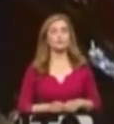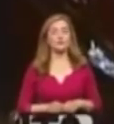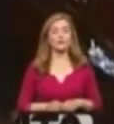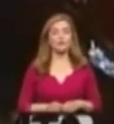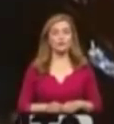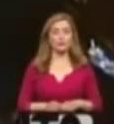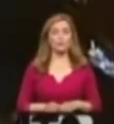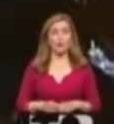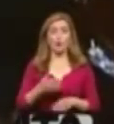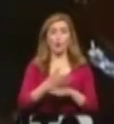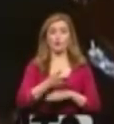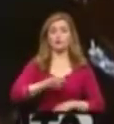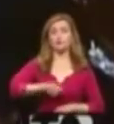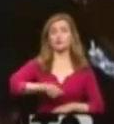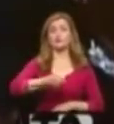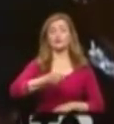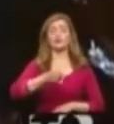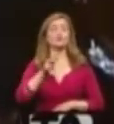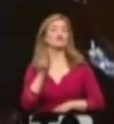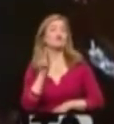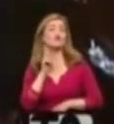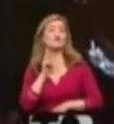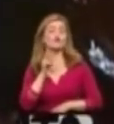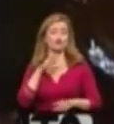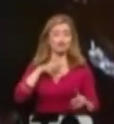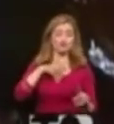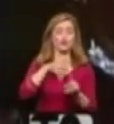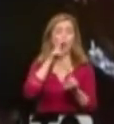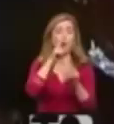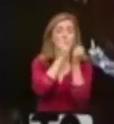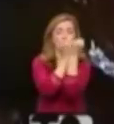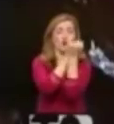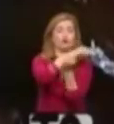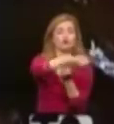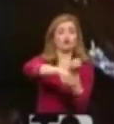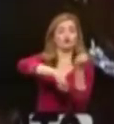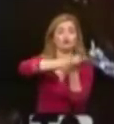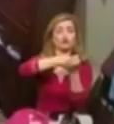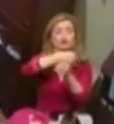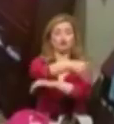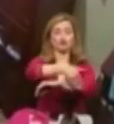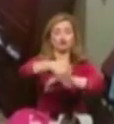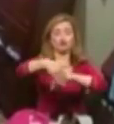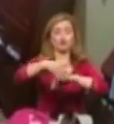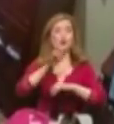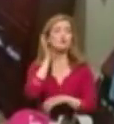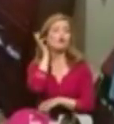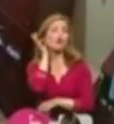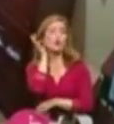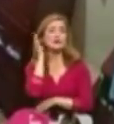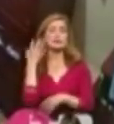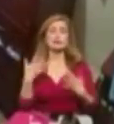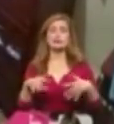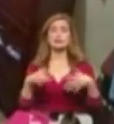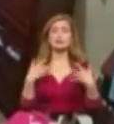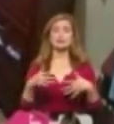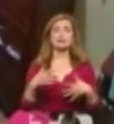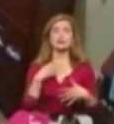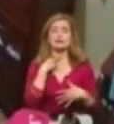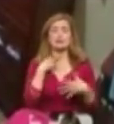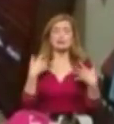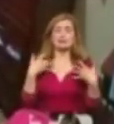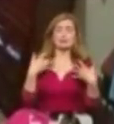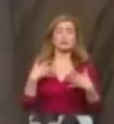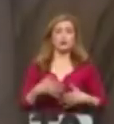puñalada. Con armas blancas agredieron a las víctimas. El hombre fue maniatado en uno de los corredores de la vivienda, mientras que la mujer vivía otra historia en el